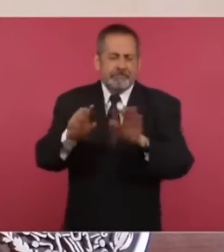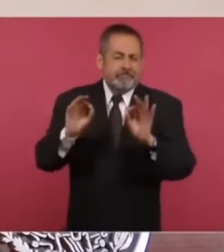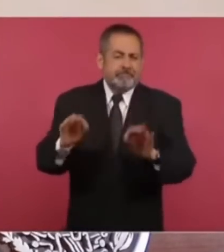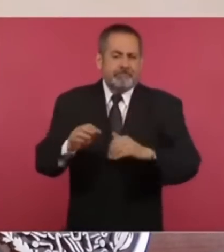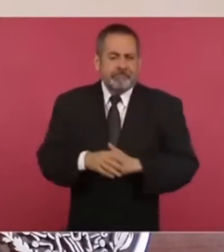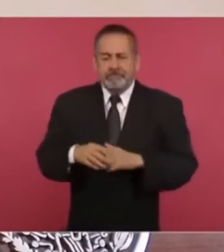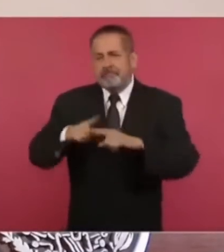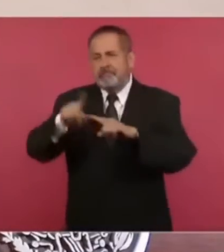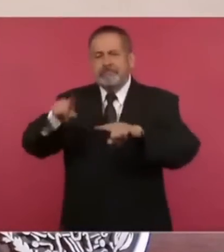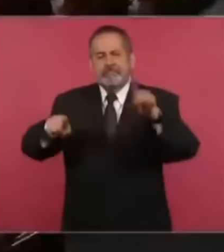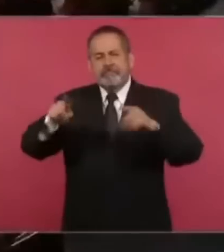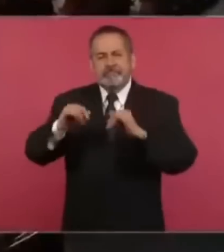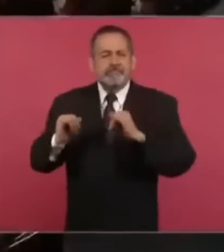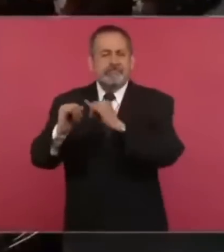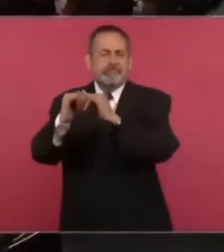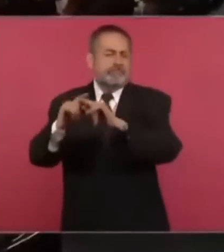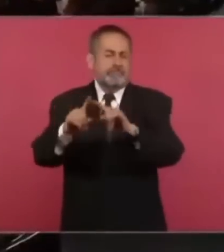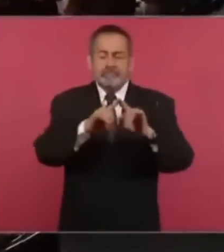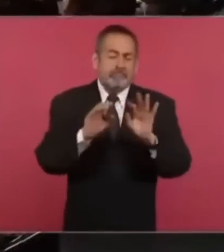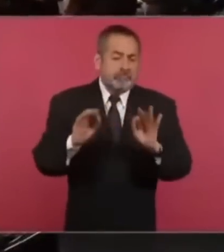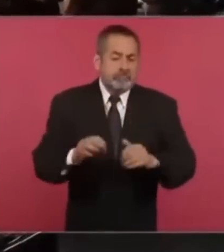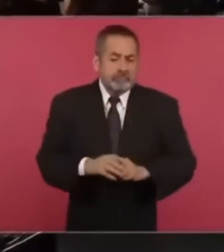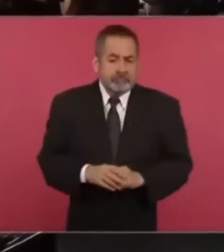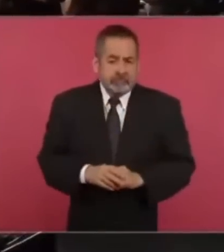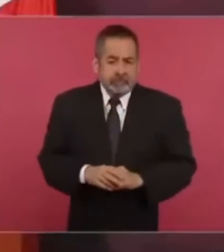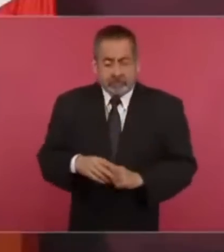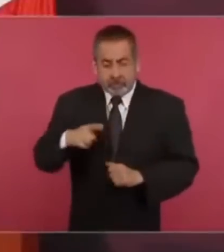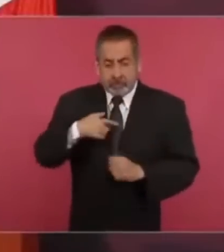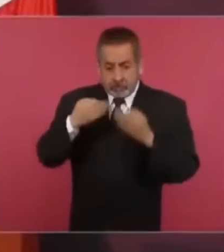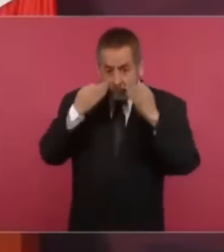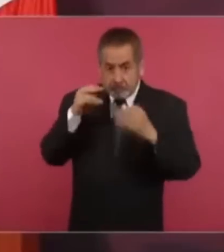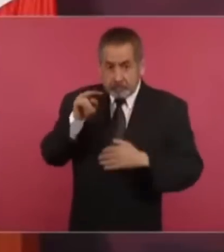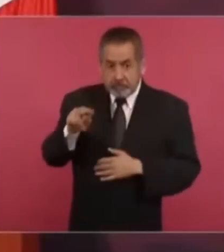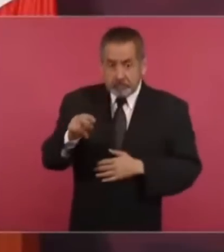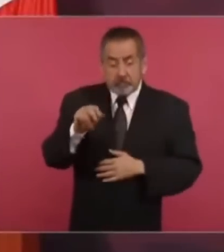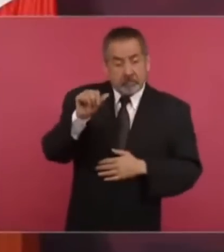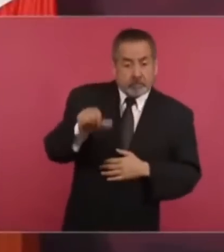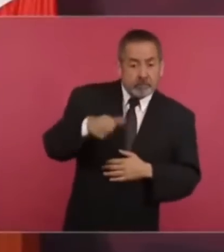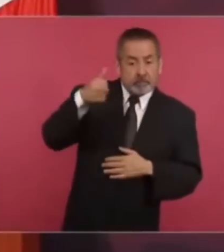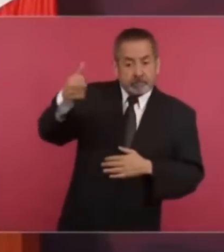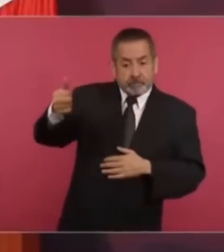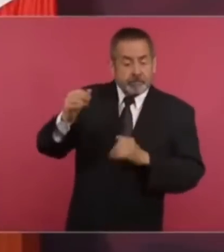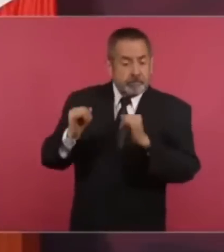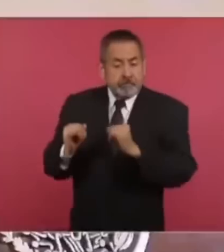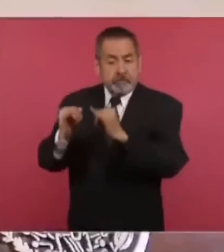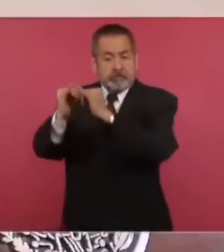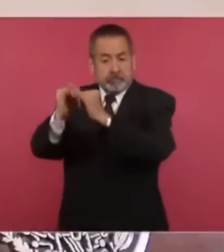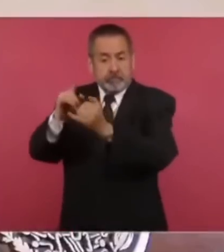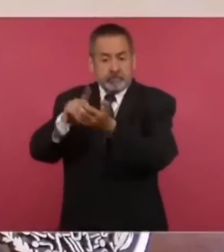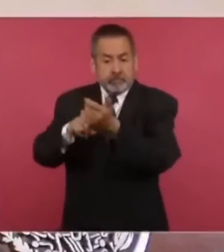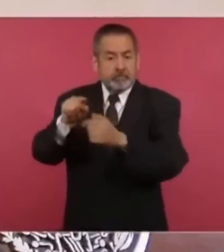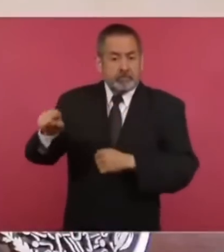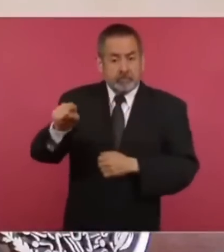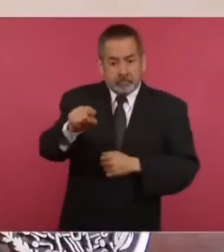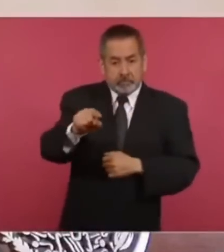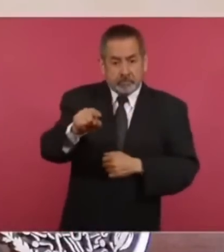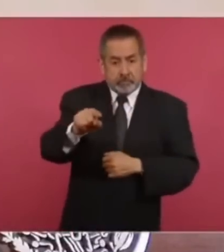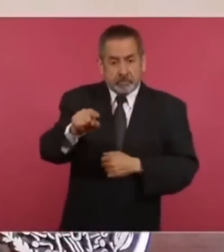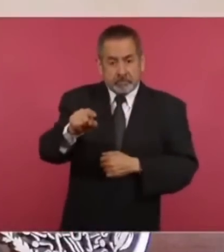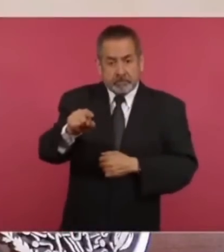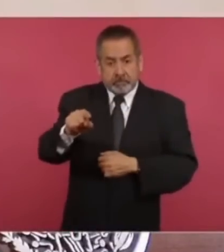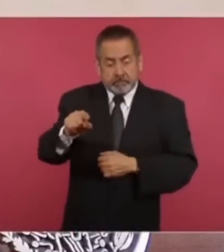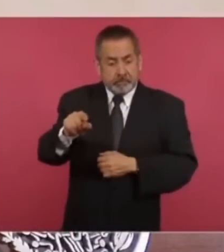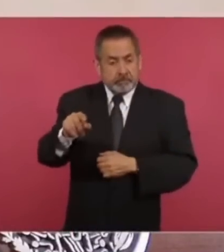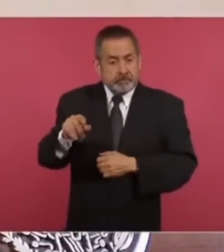diferentes dependencias. Entonces, igual lo que he visto es de que otras dependencias están llevando, pues ahora